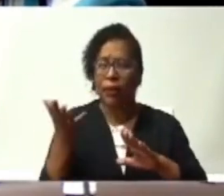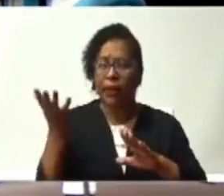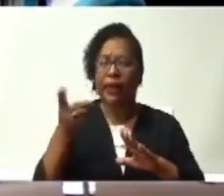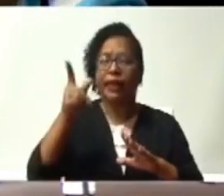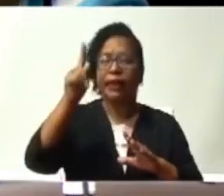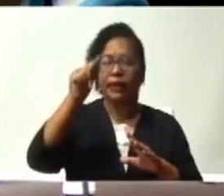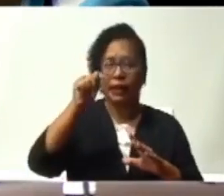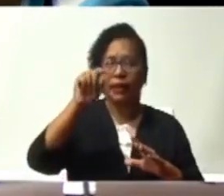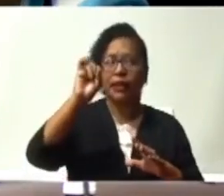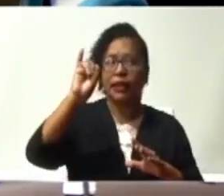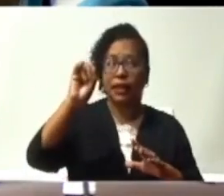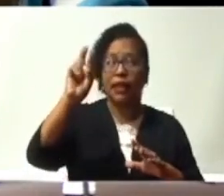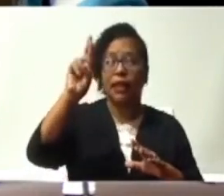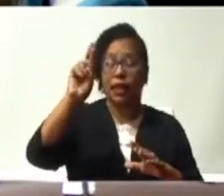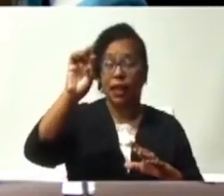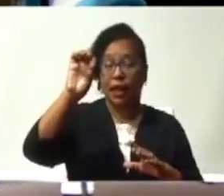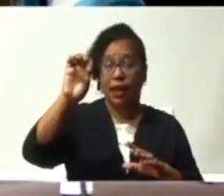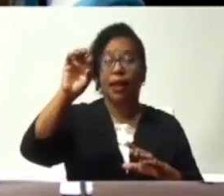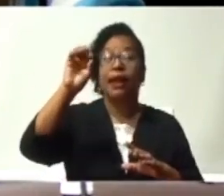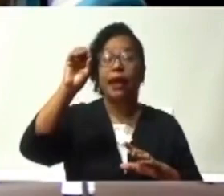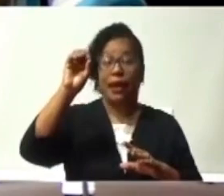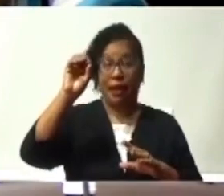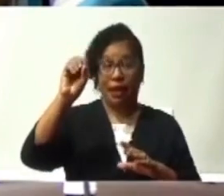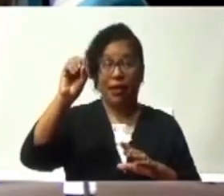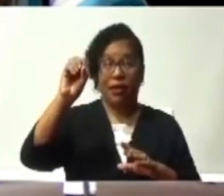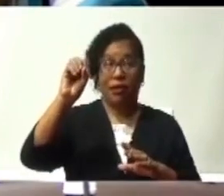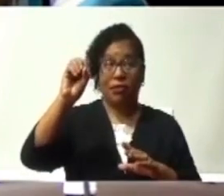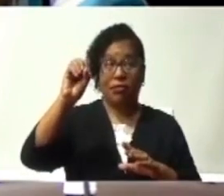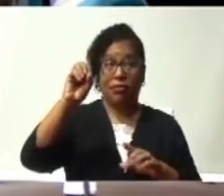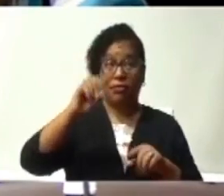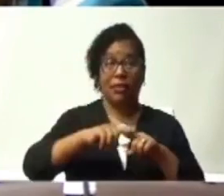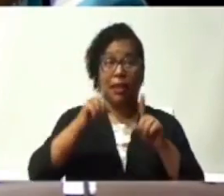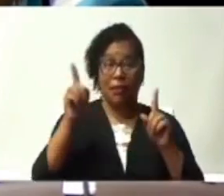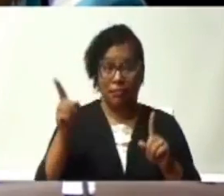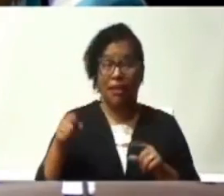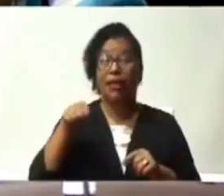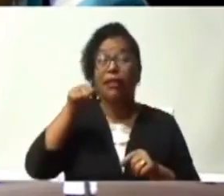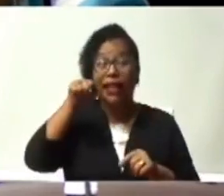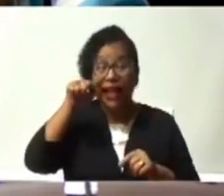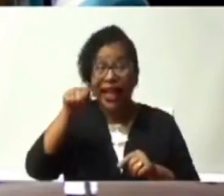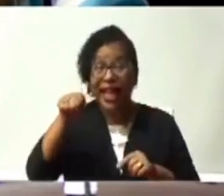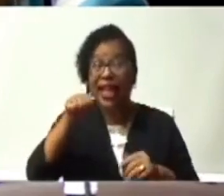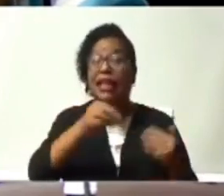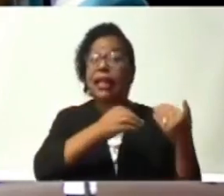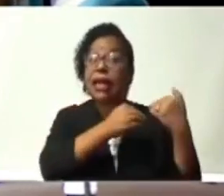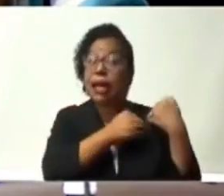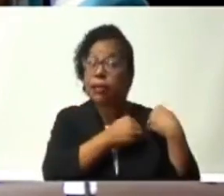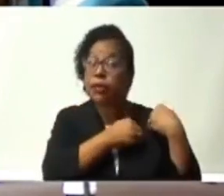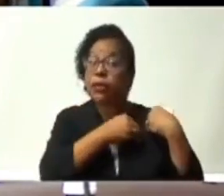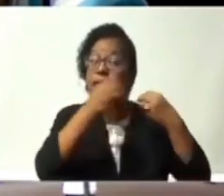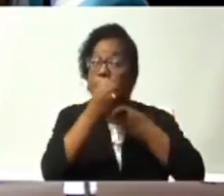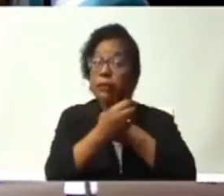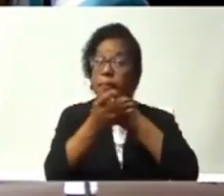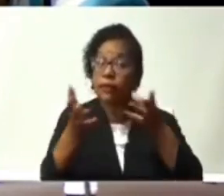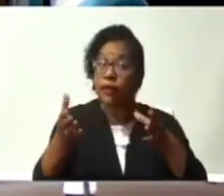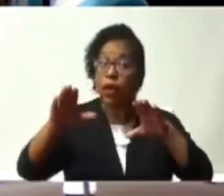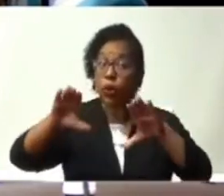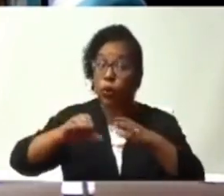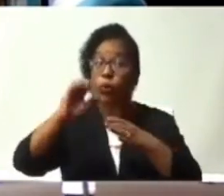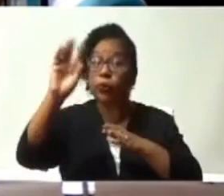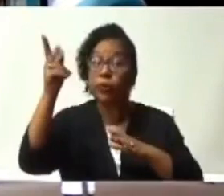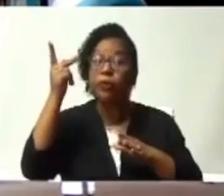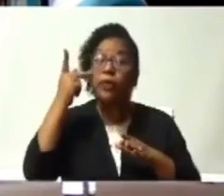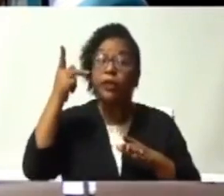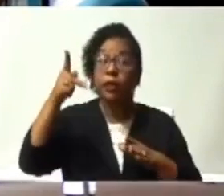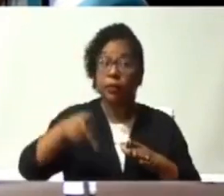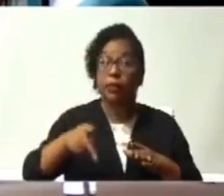Pero, vista la reiteración del colega Julio Fulcar, vocero del PRM, que cada vez que uno de